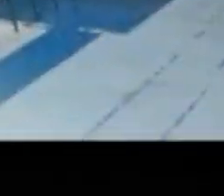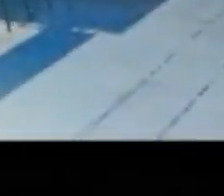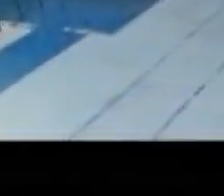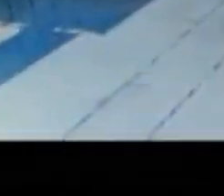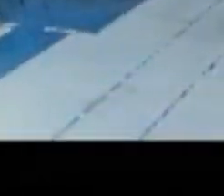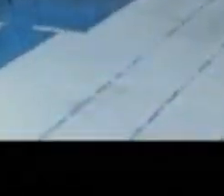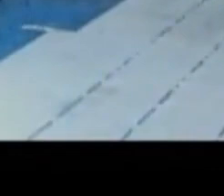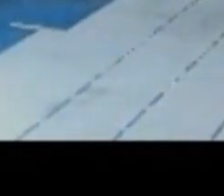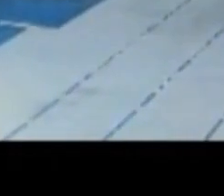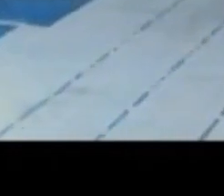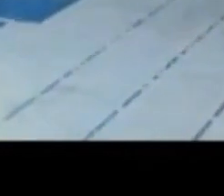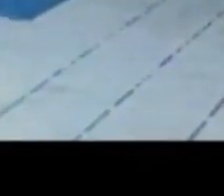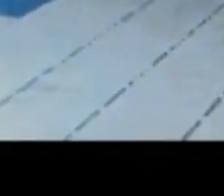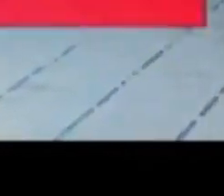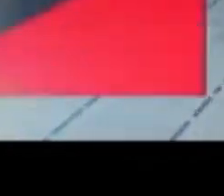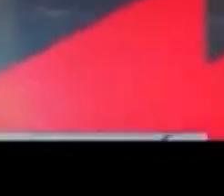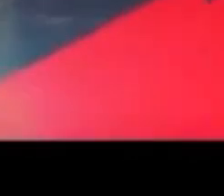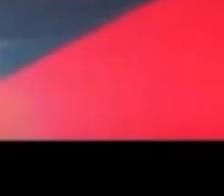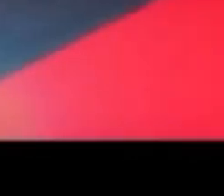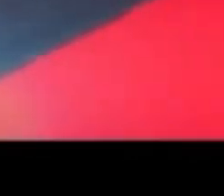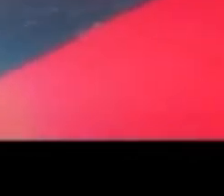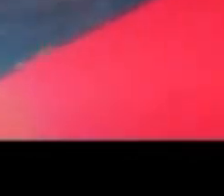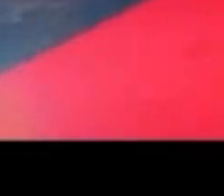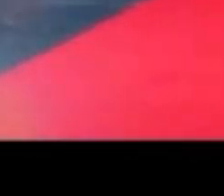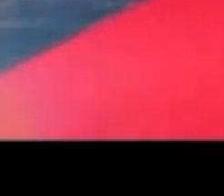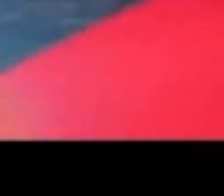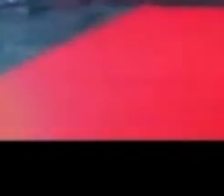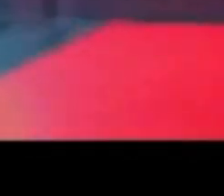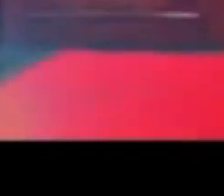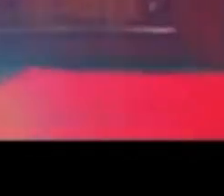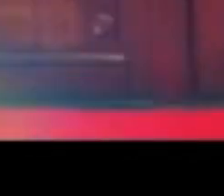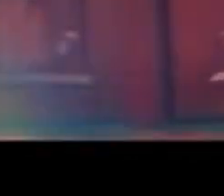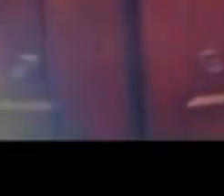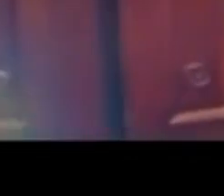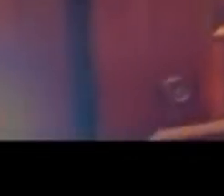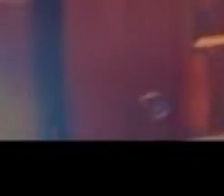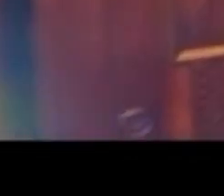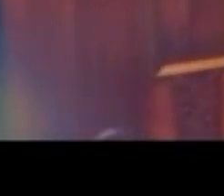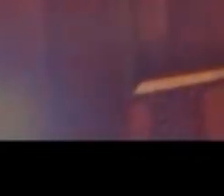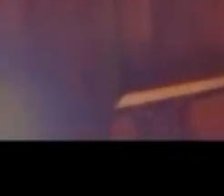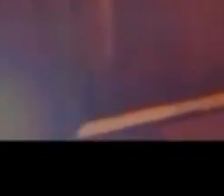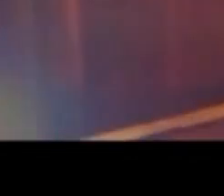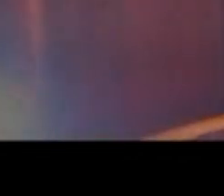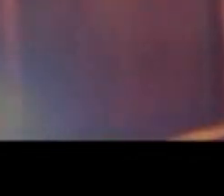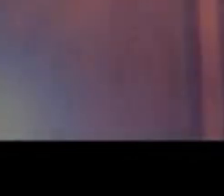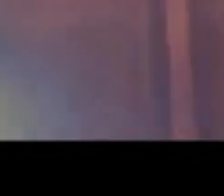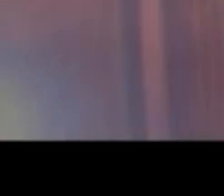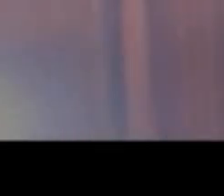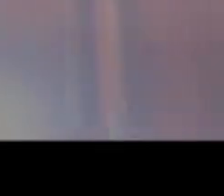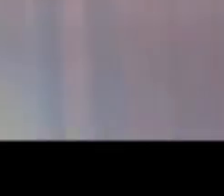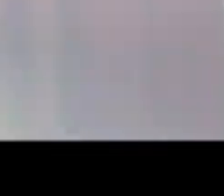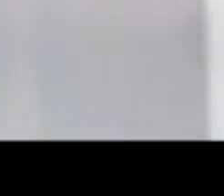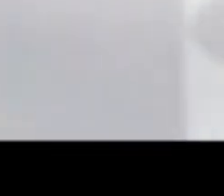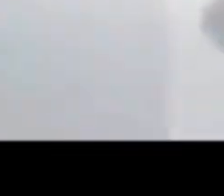En la Asamblea Informa, damos cuenta de las actividades desarrolladas en estos 15 días.